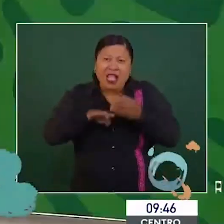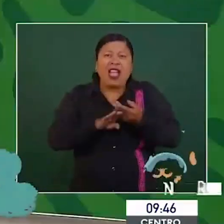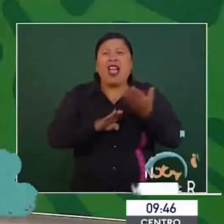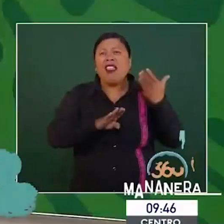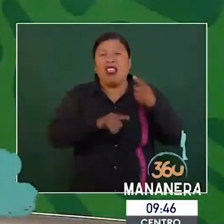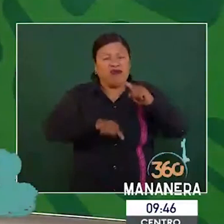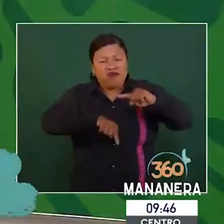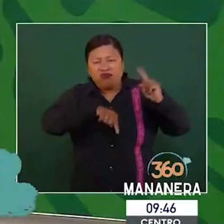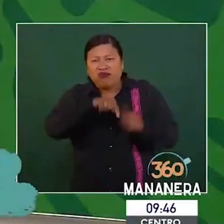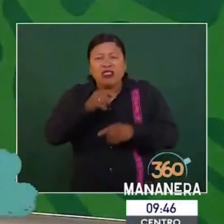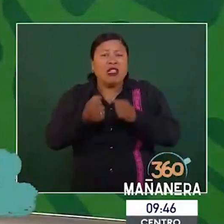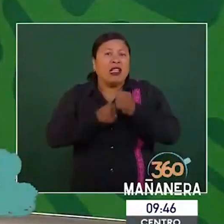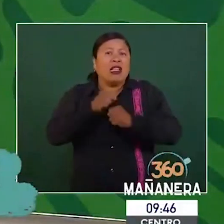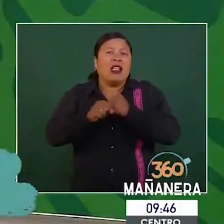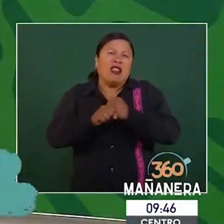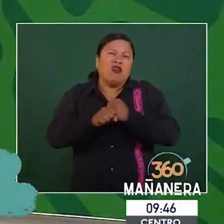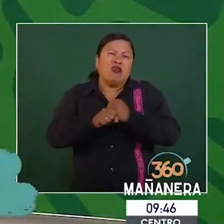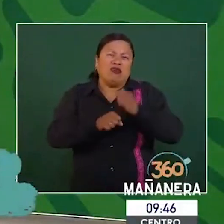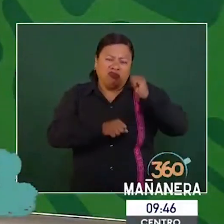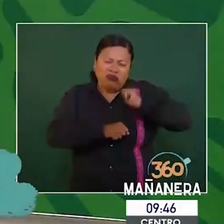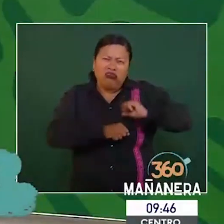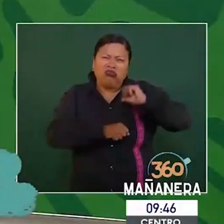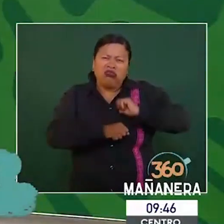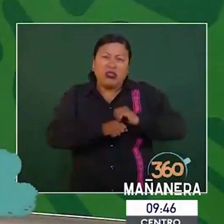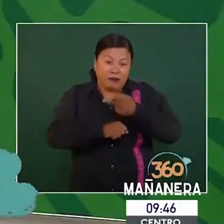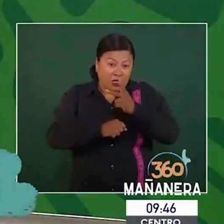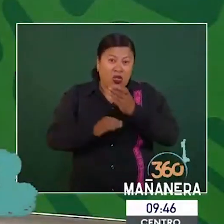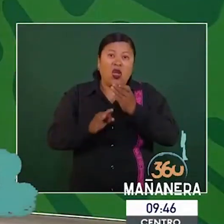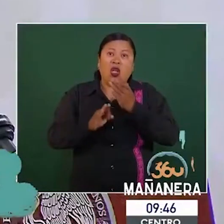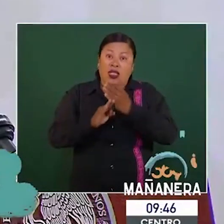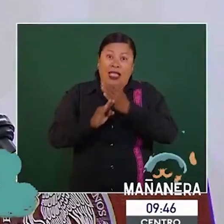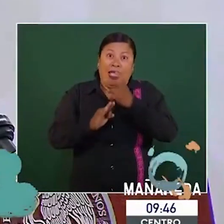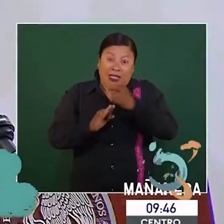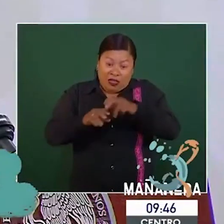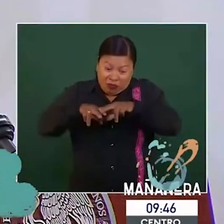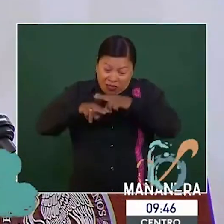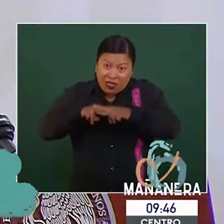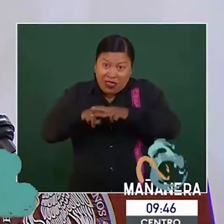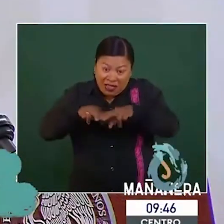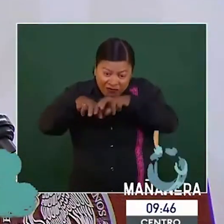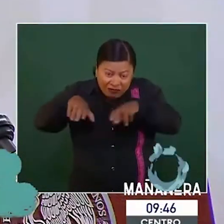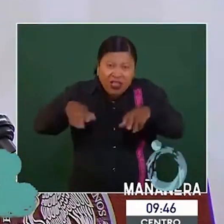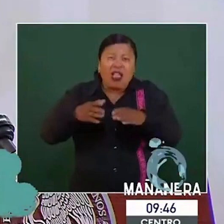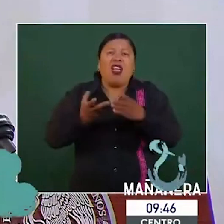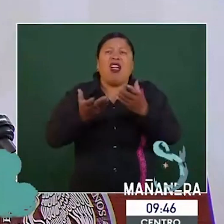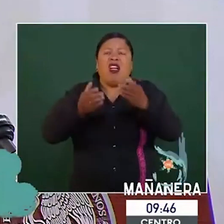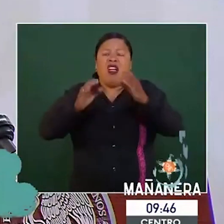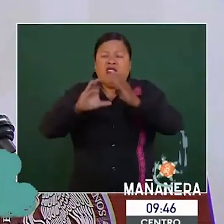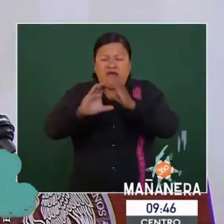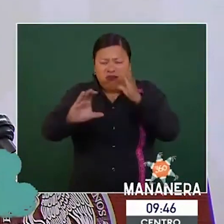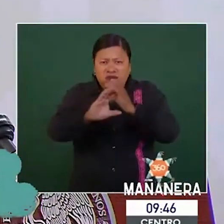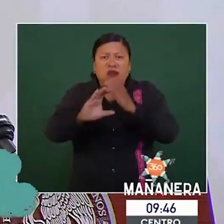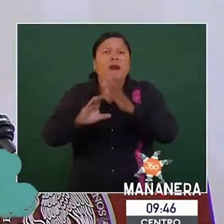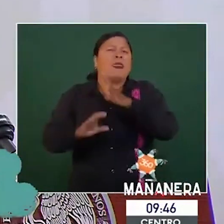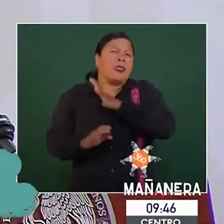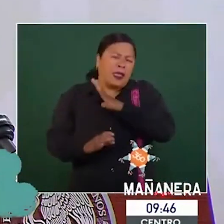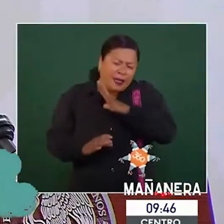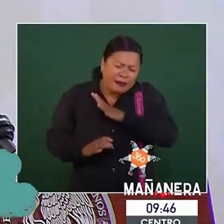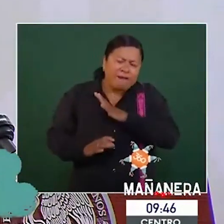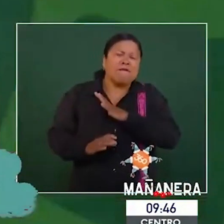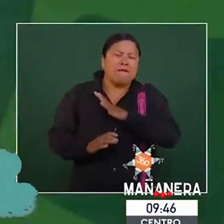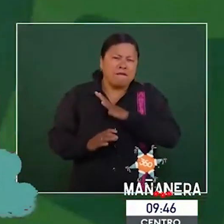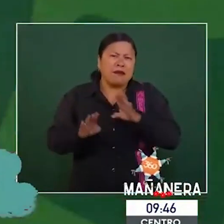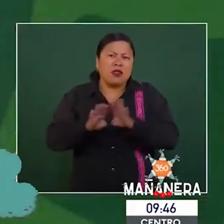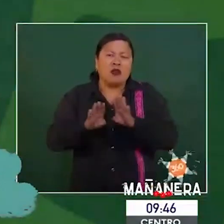privatización durante el periodo neoliberal, pero debajo de las vías y de sus vagones subyace un acto